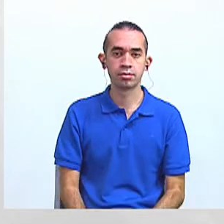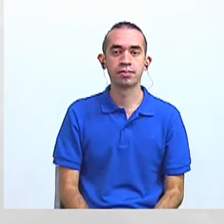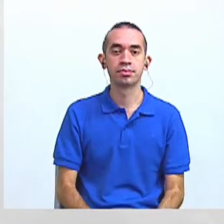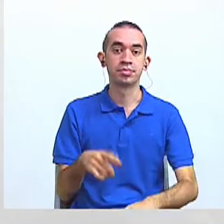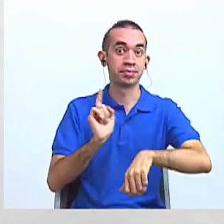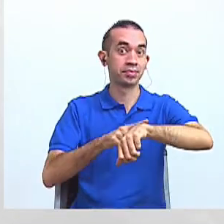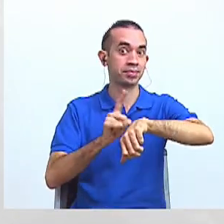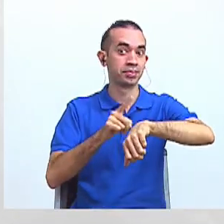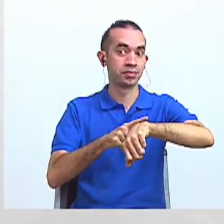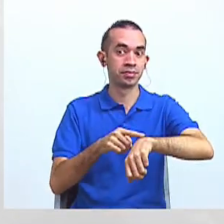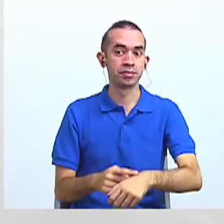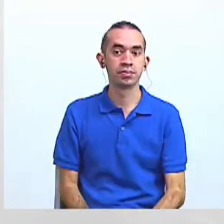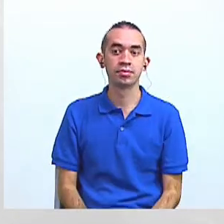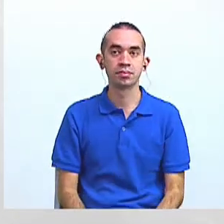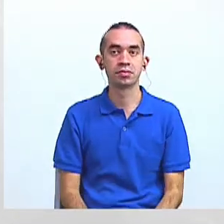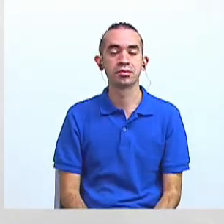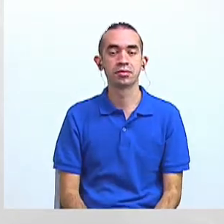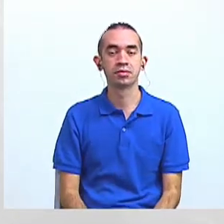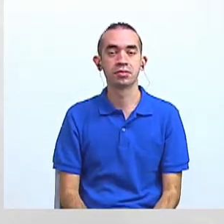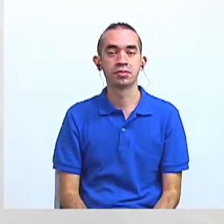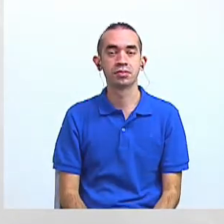corre tiempo.